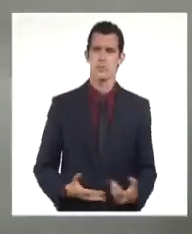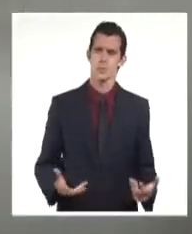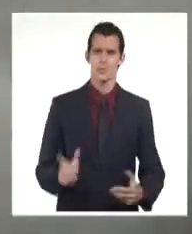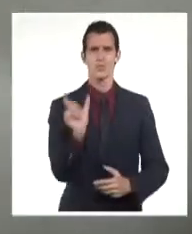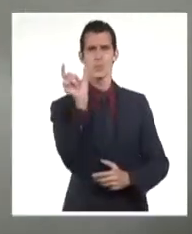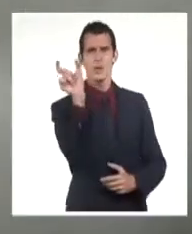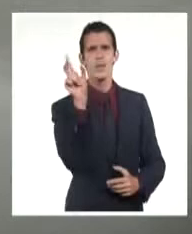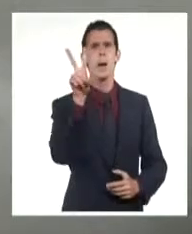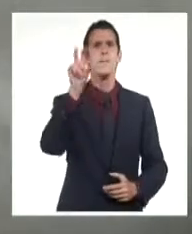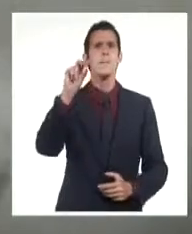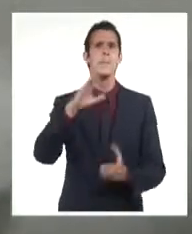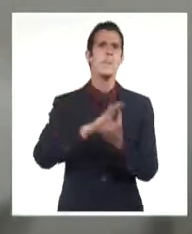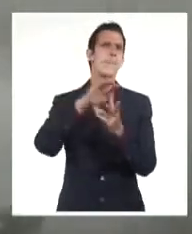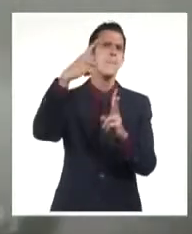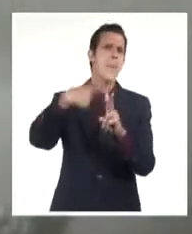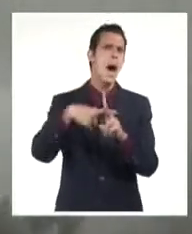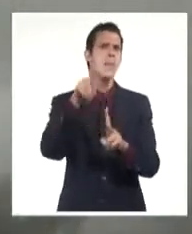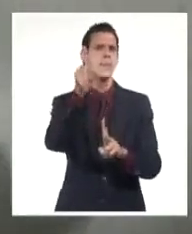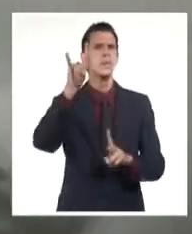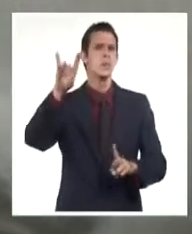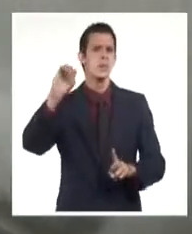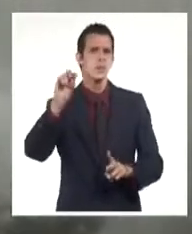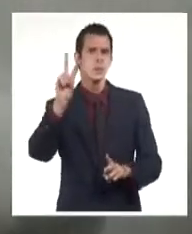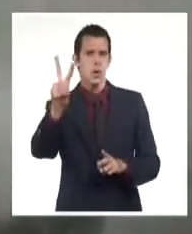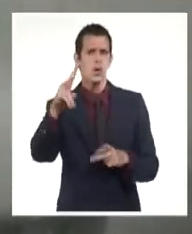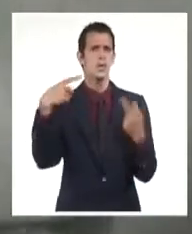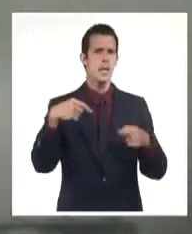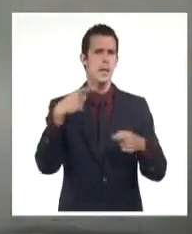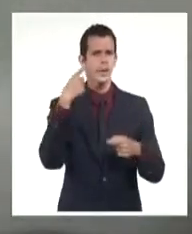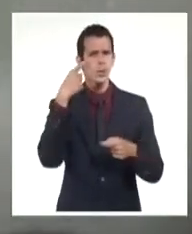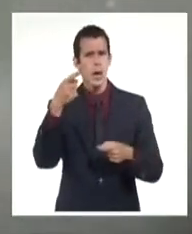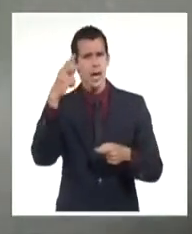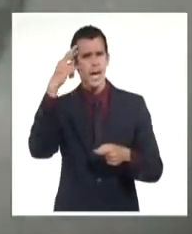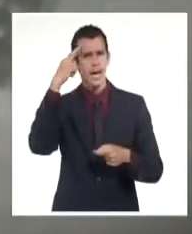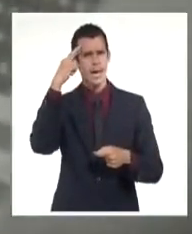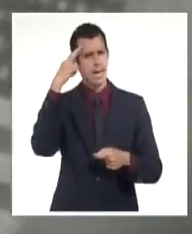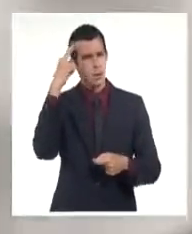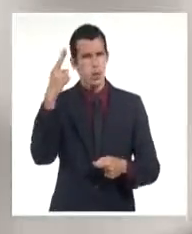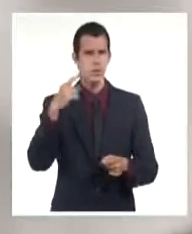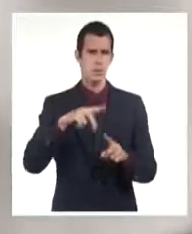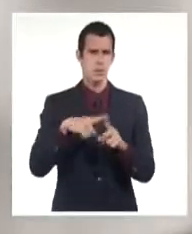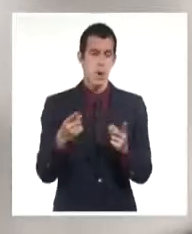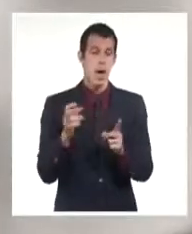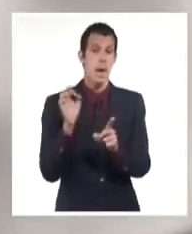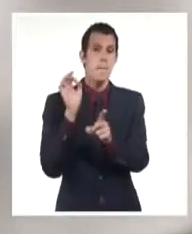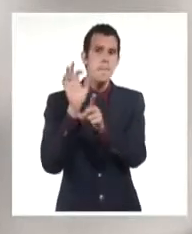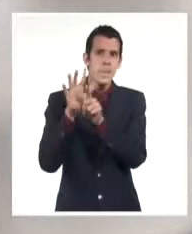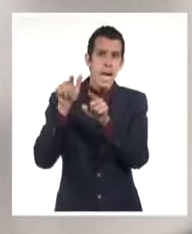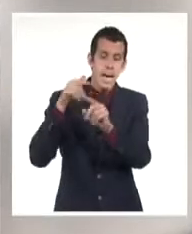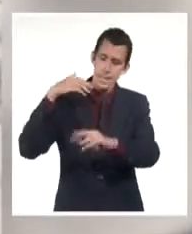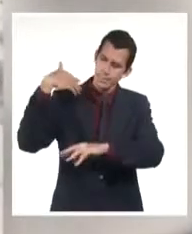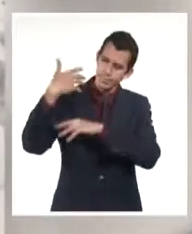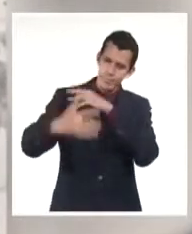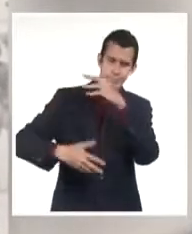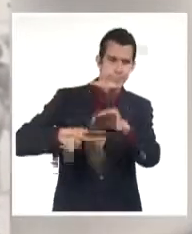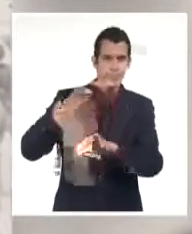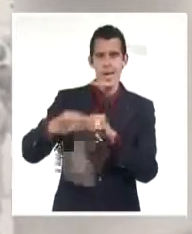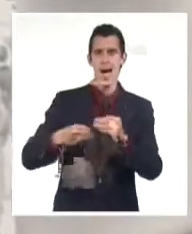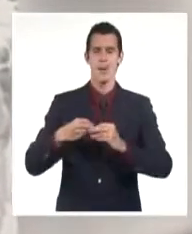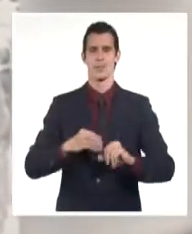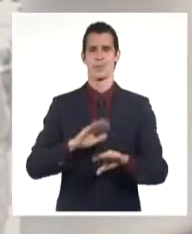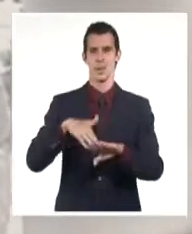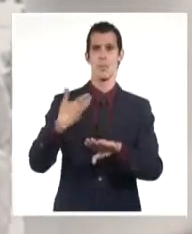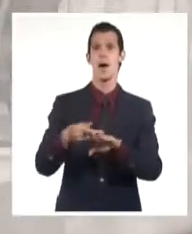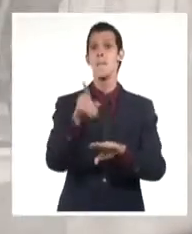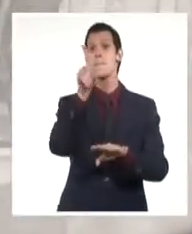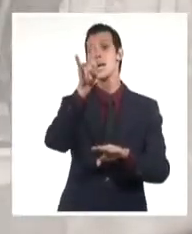referente necesario para entender el posterior movimiento de expansión social, la Revolución del 30 y el proceso político liderado